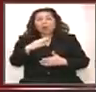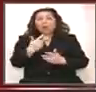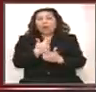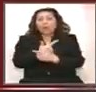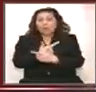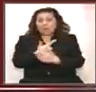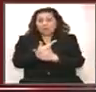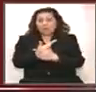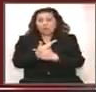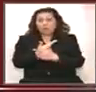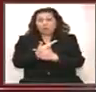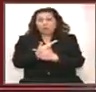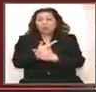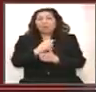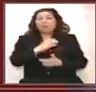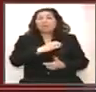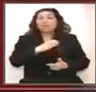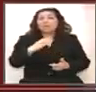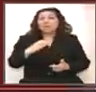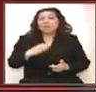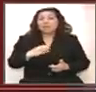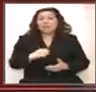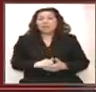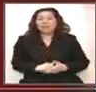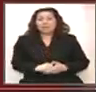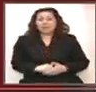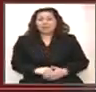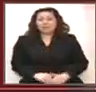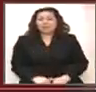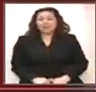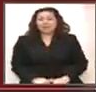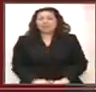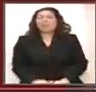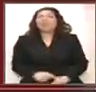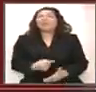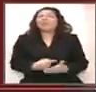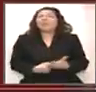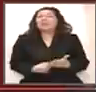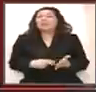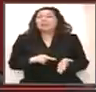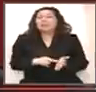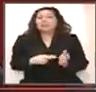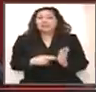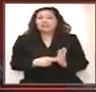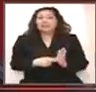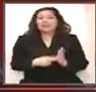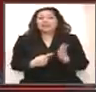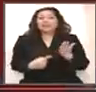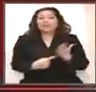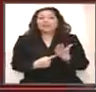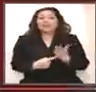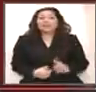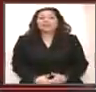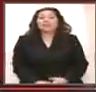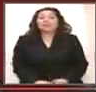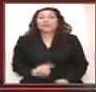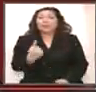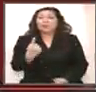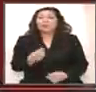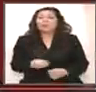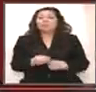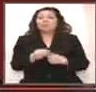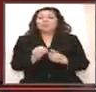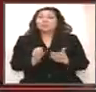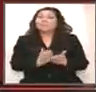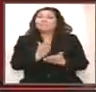Ayacucho, el Cercado del Callao en el Callao. ¿En qué ha consistido dicha asistencia técnica? Uno de los